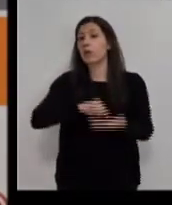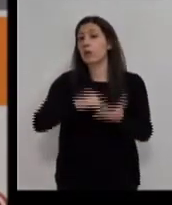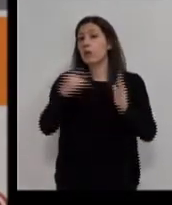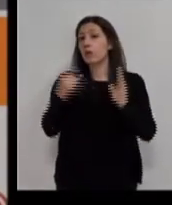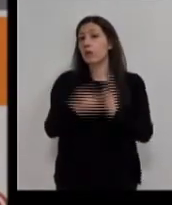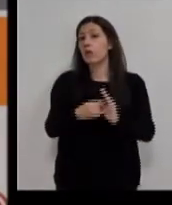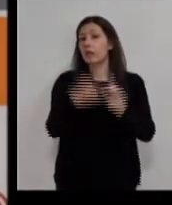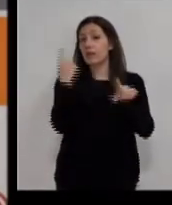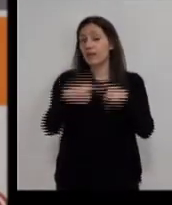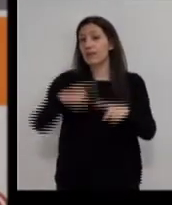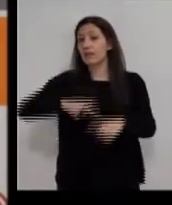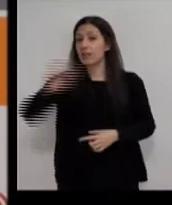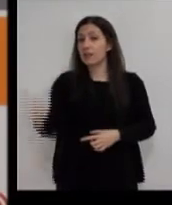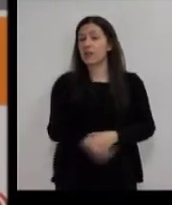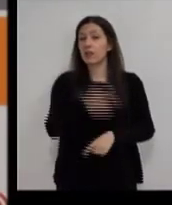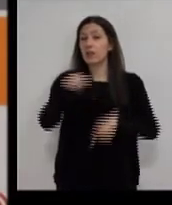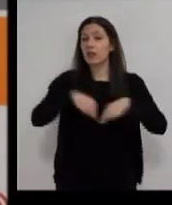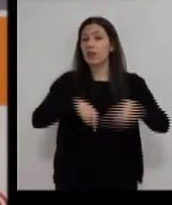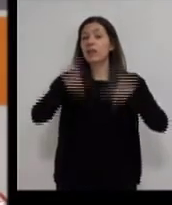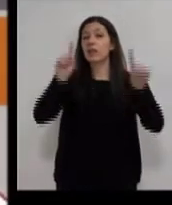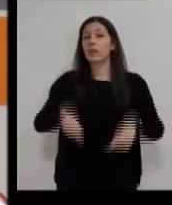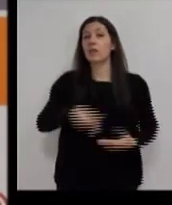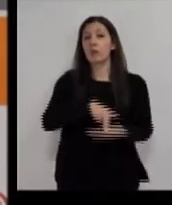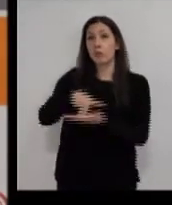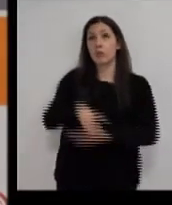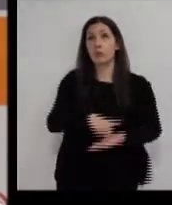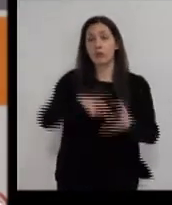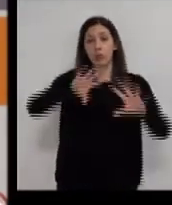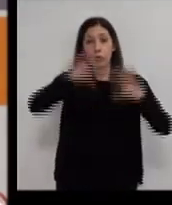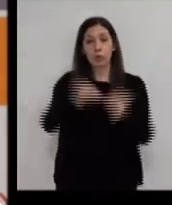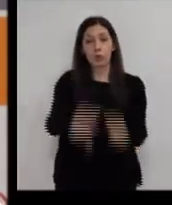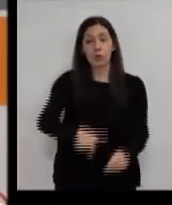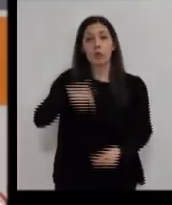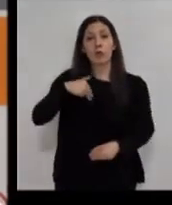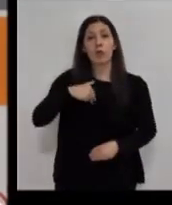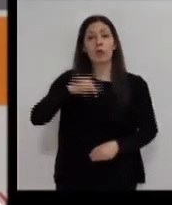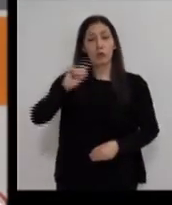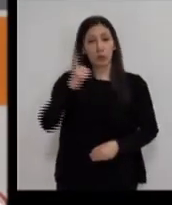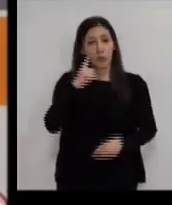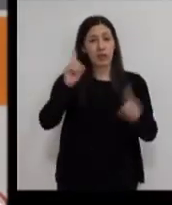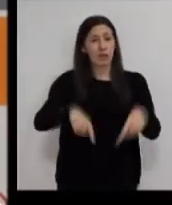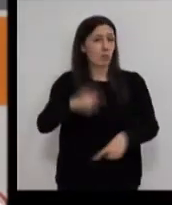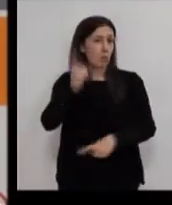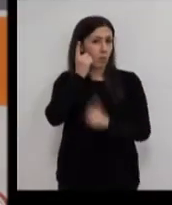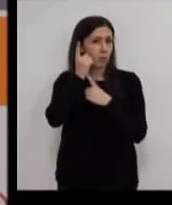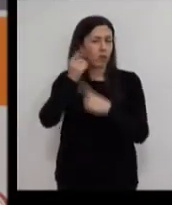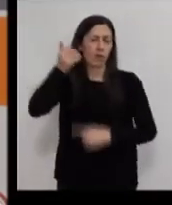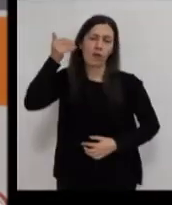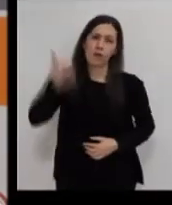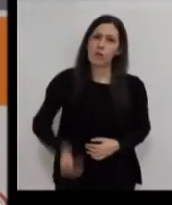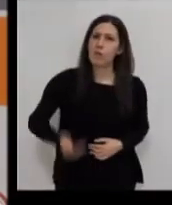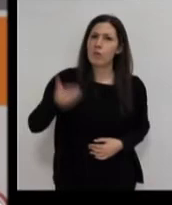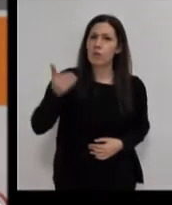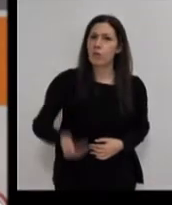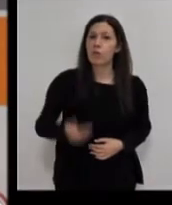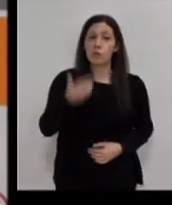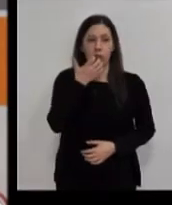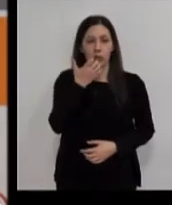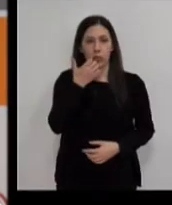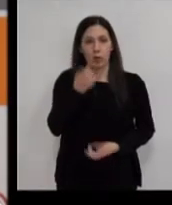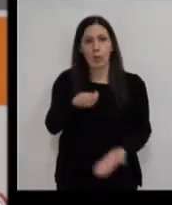Hablaba también de cómo están incorporando las tecnologías en los diferentes transportes, sistemas de posicionamiento globales, el móvil,